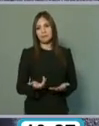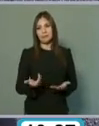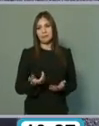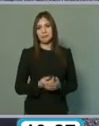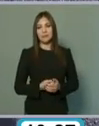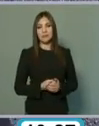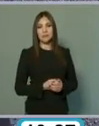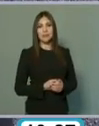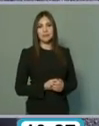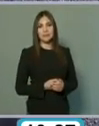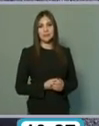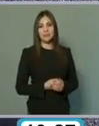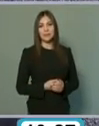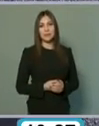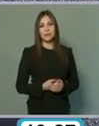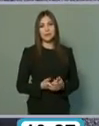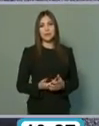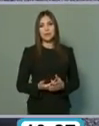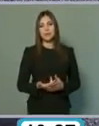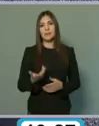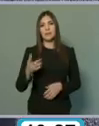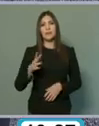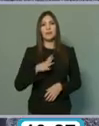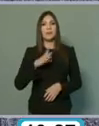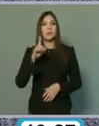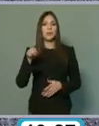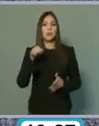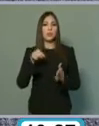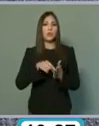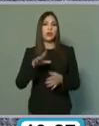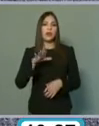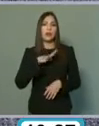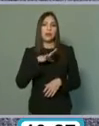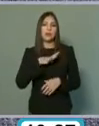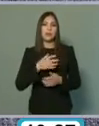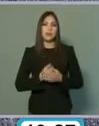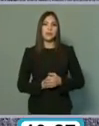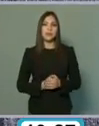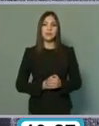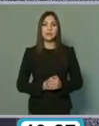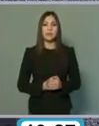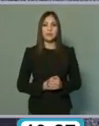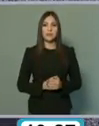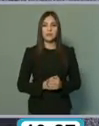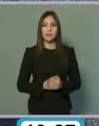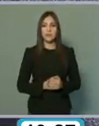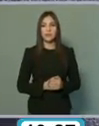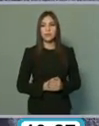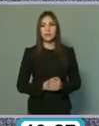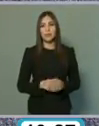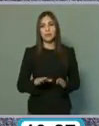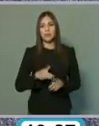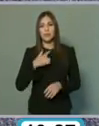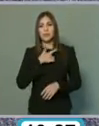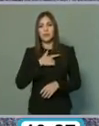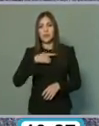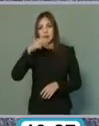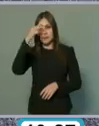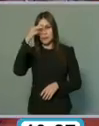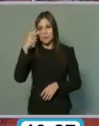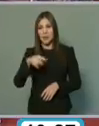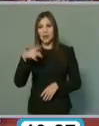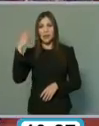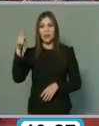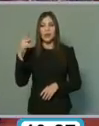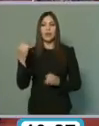y en algún lugar podemos tener el tan apreciado en México como el dulce de leche, que